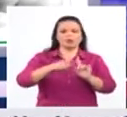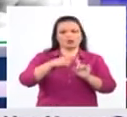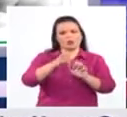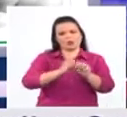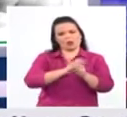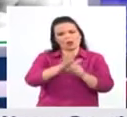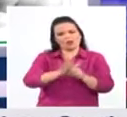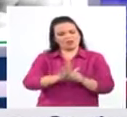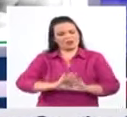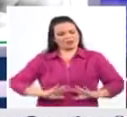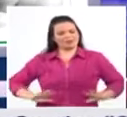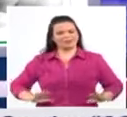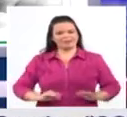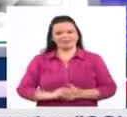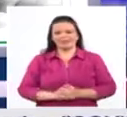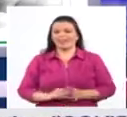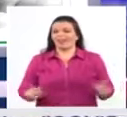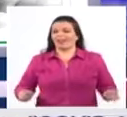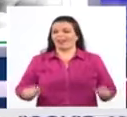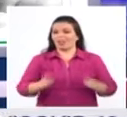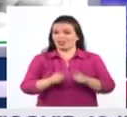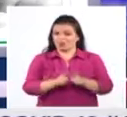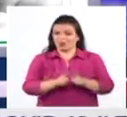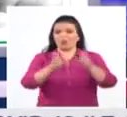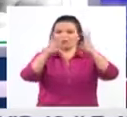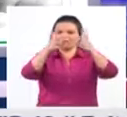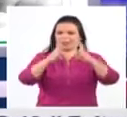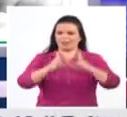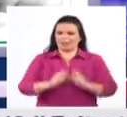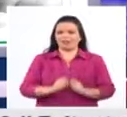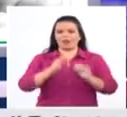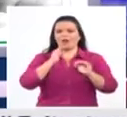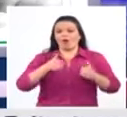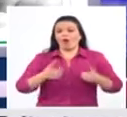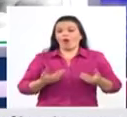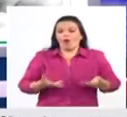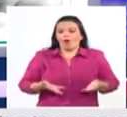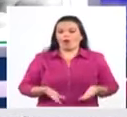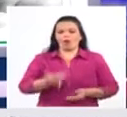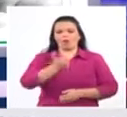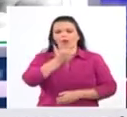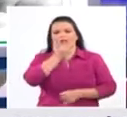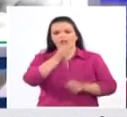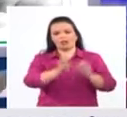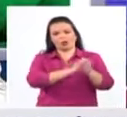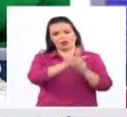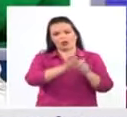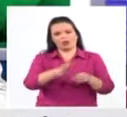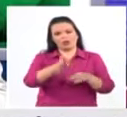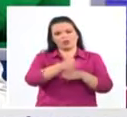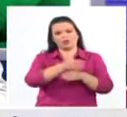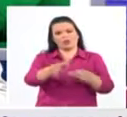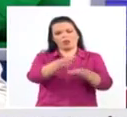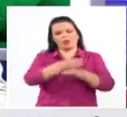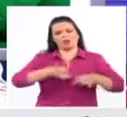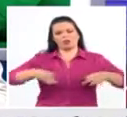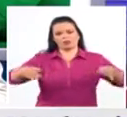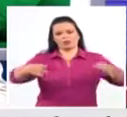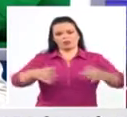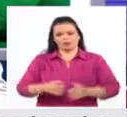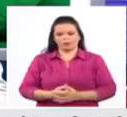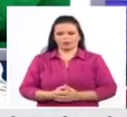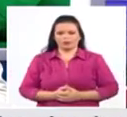resumen estadístico de cómo impacta la enfermedad por cada uno de los municipios del país. Doctor. Indiscutiblemente,